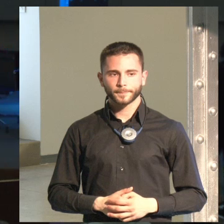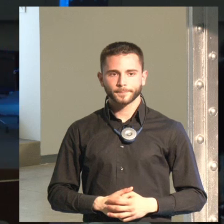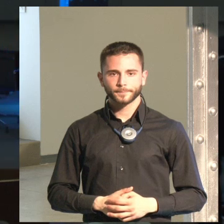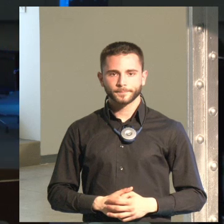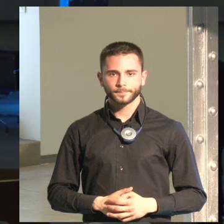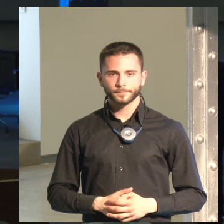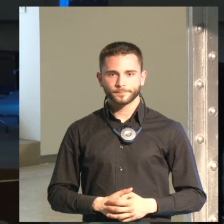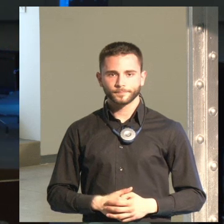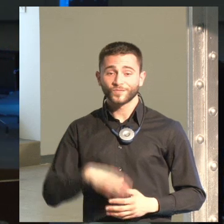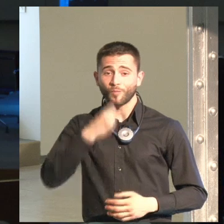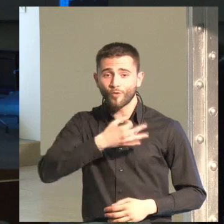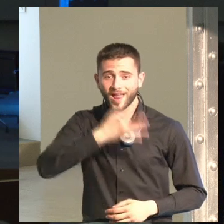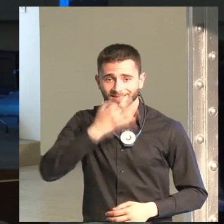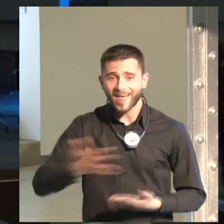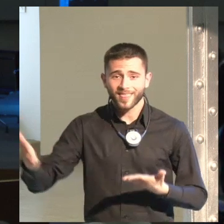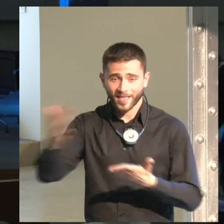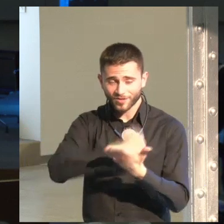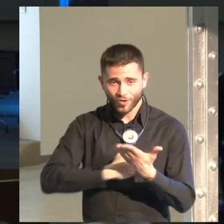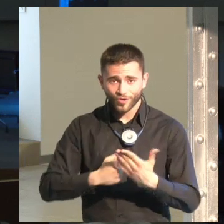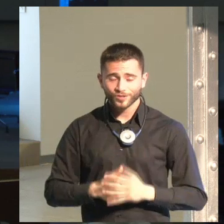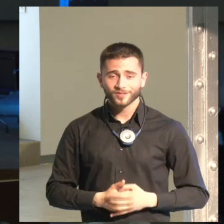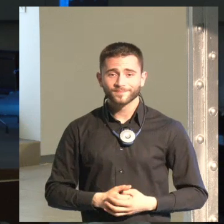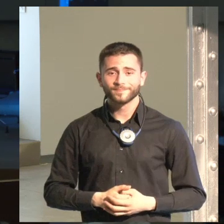Pues muy buenas tardes a todos.